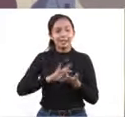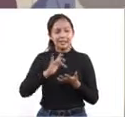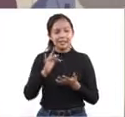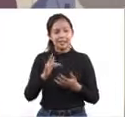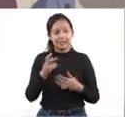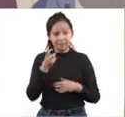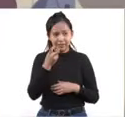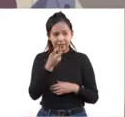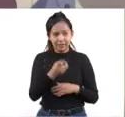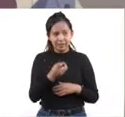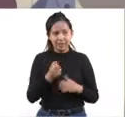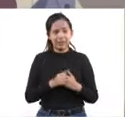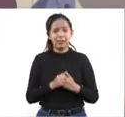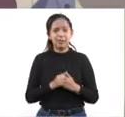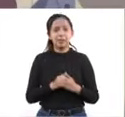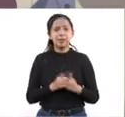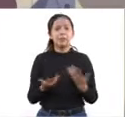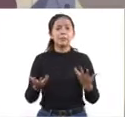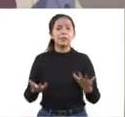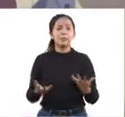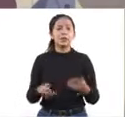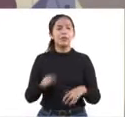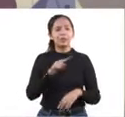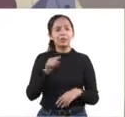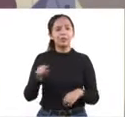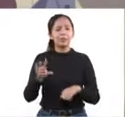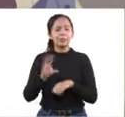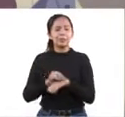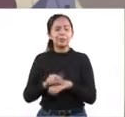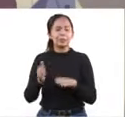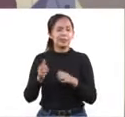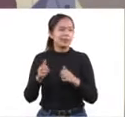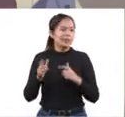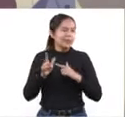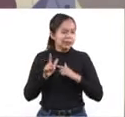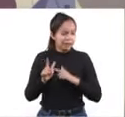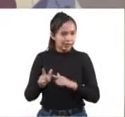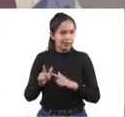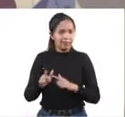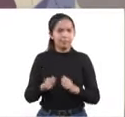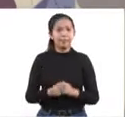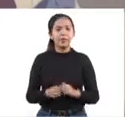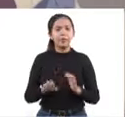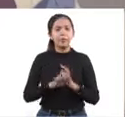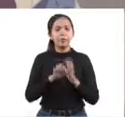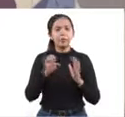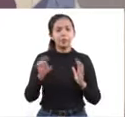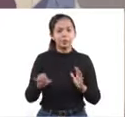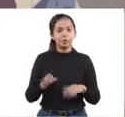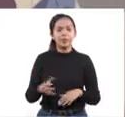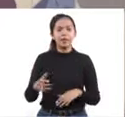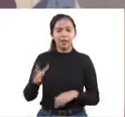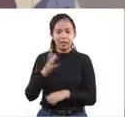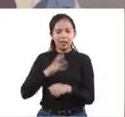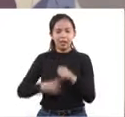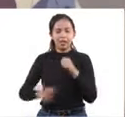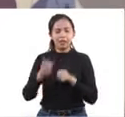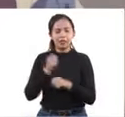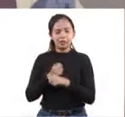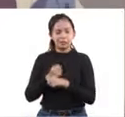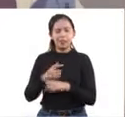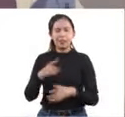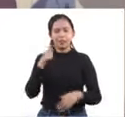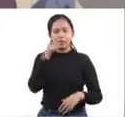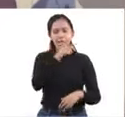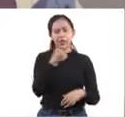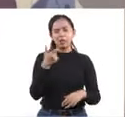esas remesas se han mantenido. El año pasado recibimos, como saben, más de 51 mil millones de dólares